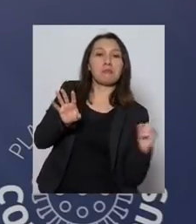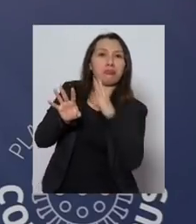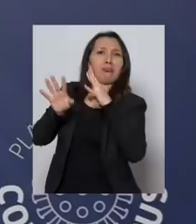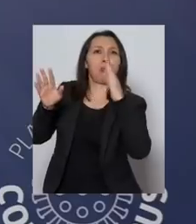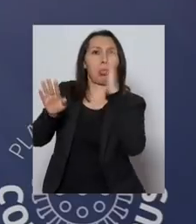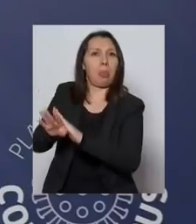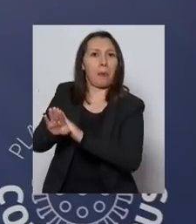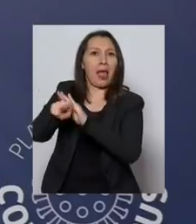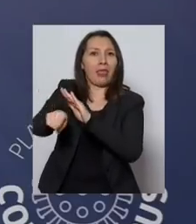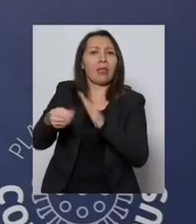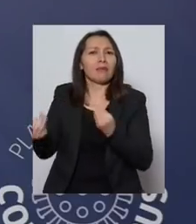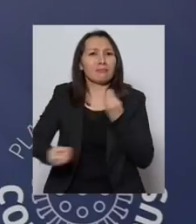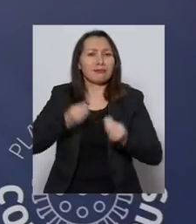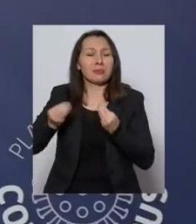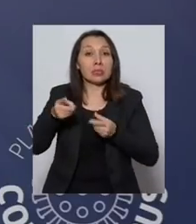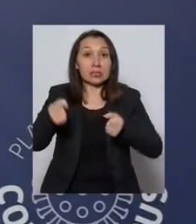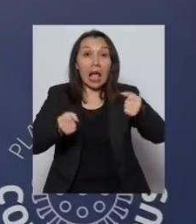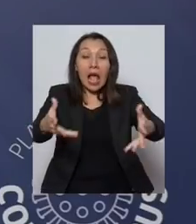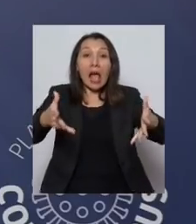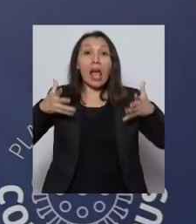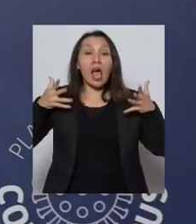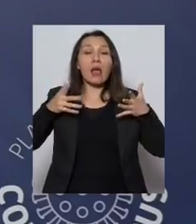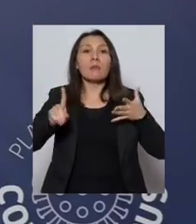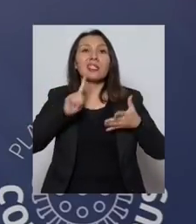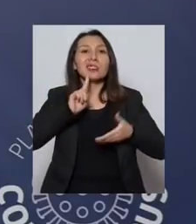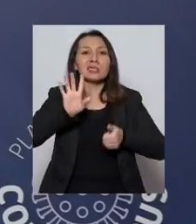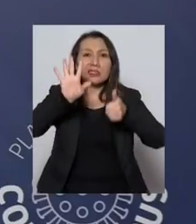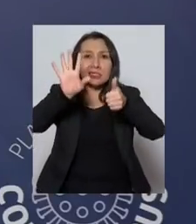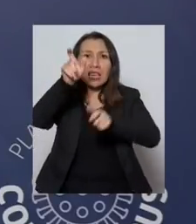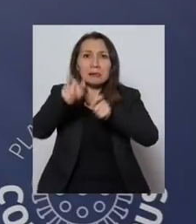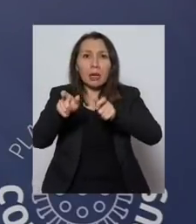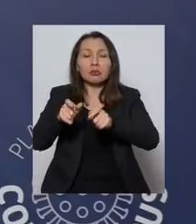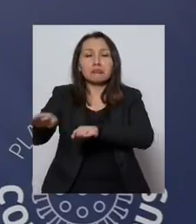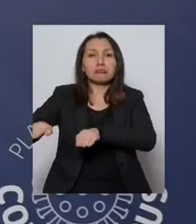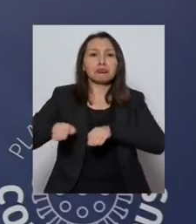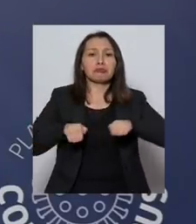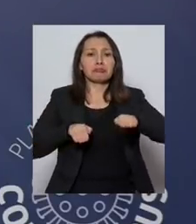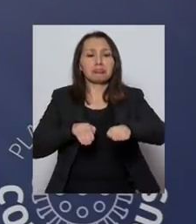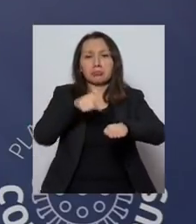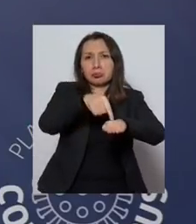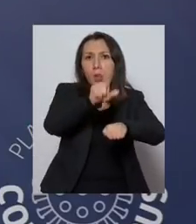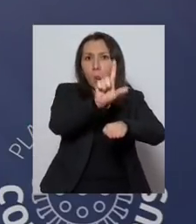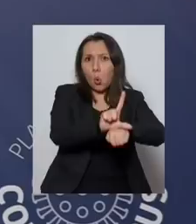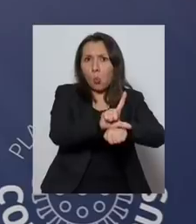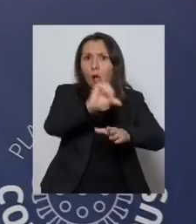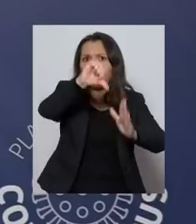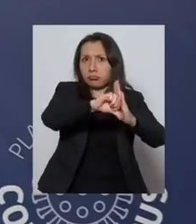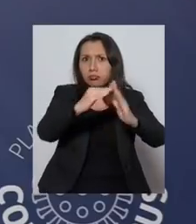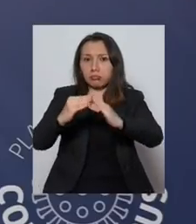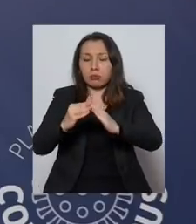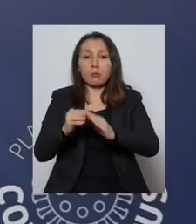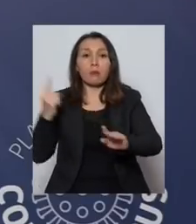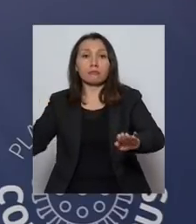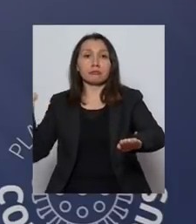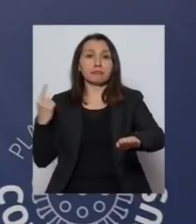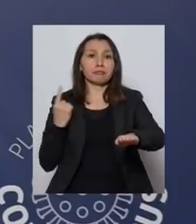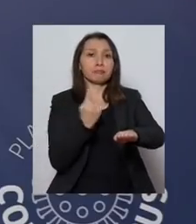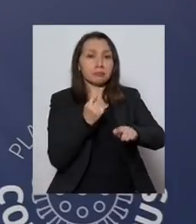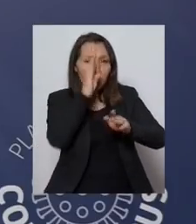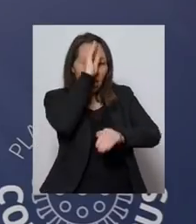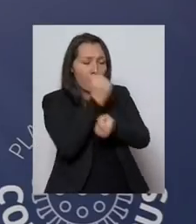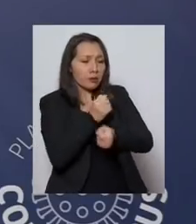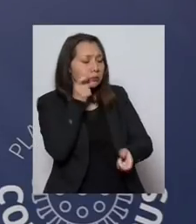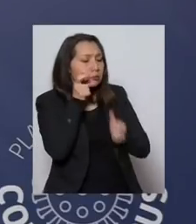según información que manejamos, ese camión estaba con 6 personas estacionado en una zona de cuarentena, y al ser fiscalizado por